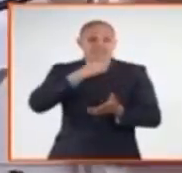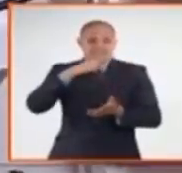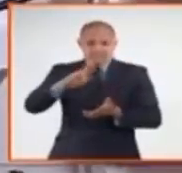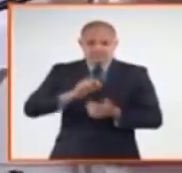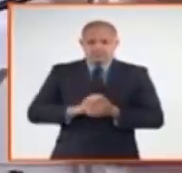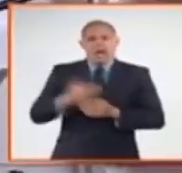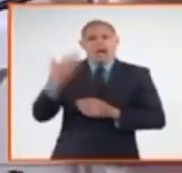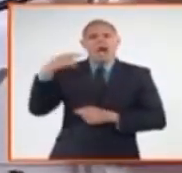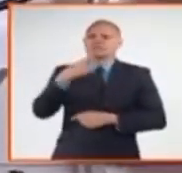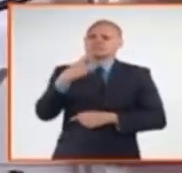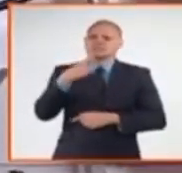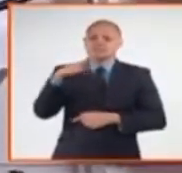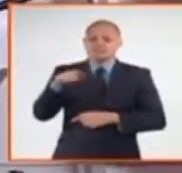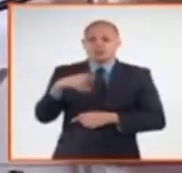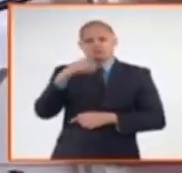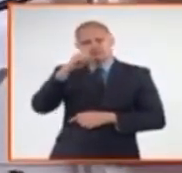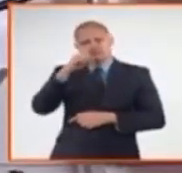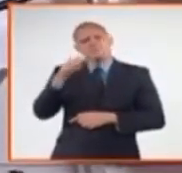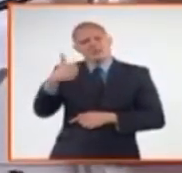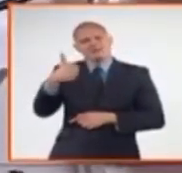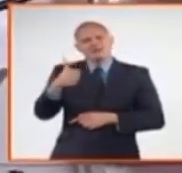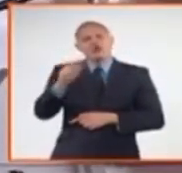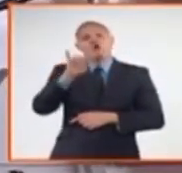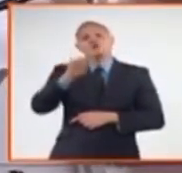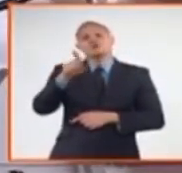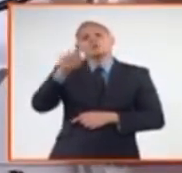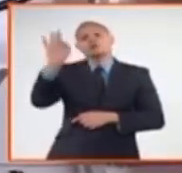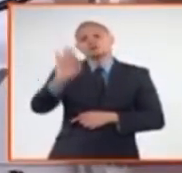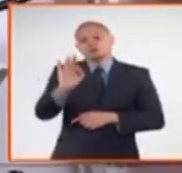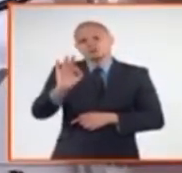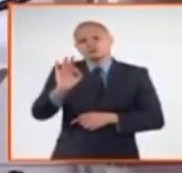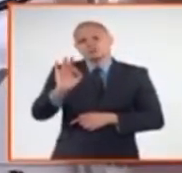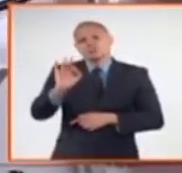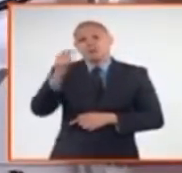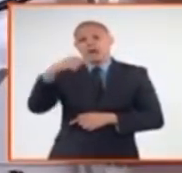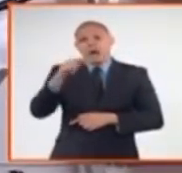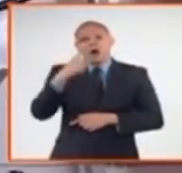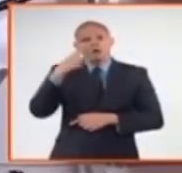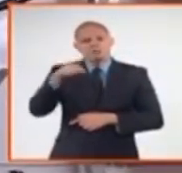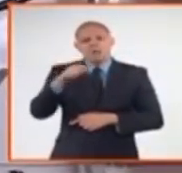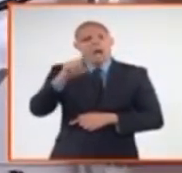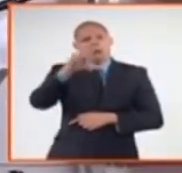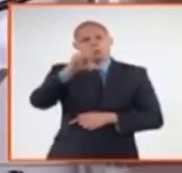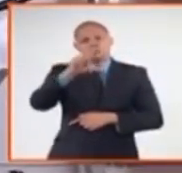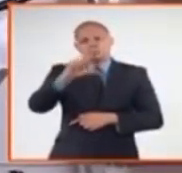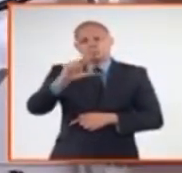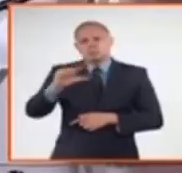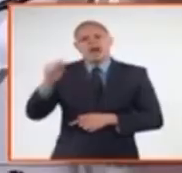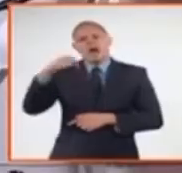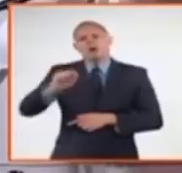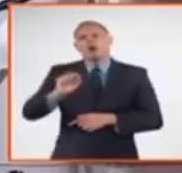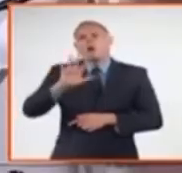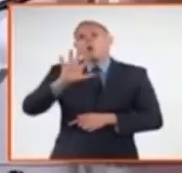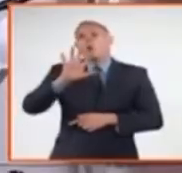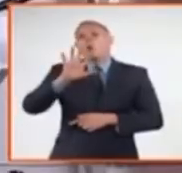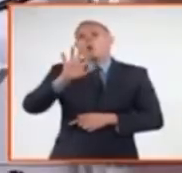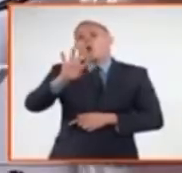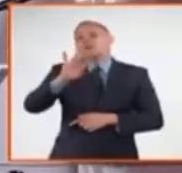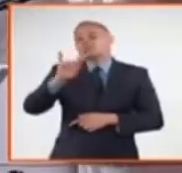entonces qué ha pasado con las ganas cubanas nosotros empezamos a vacunar en el mes de mayo como mencionamos anteriormente